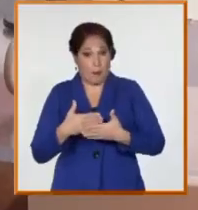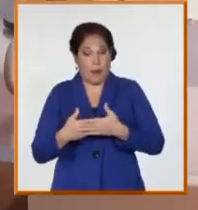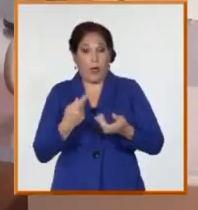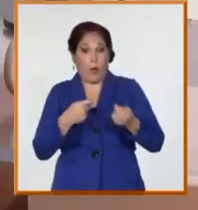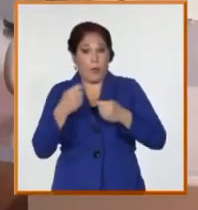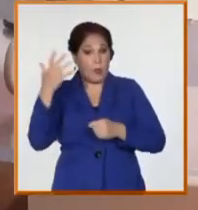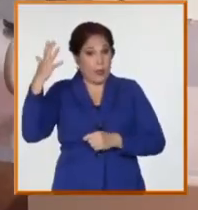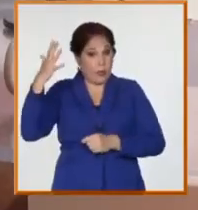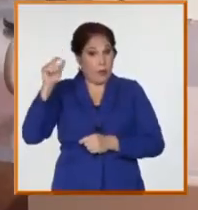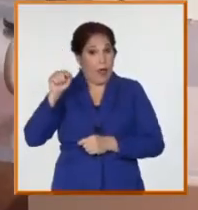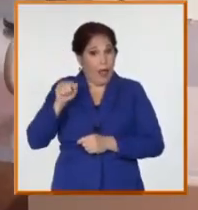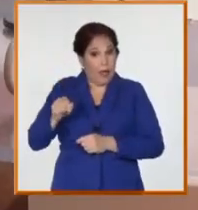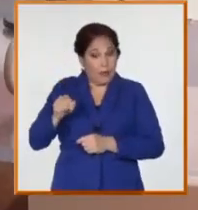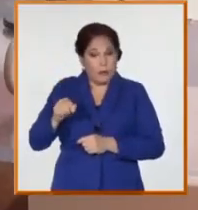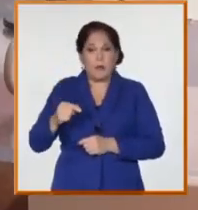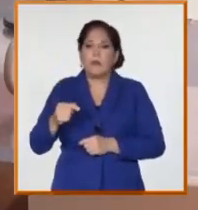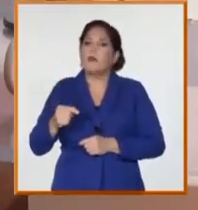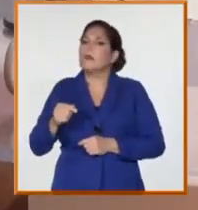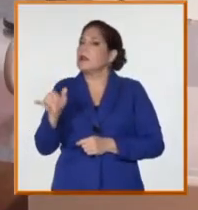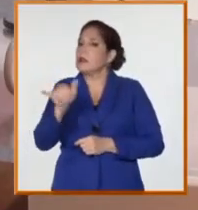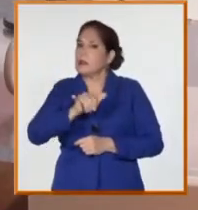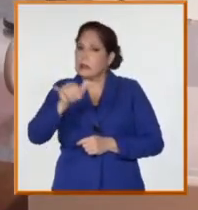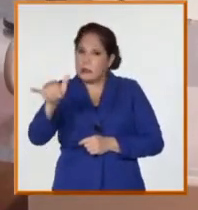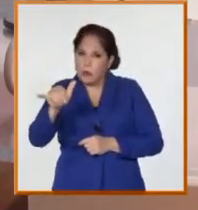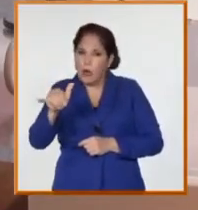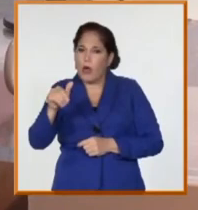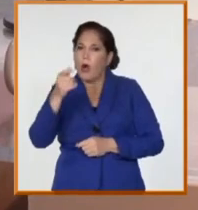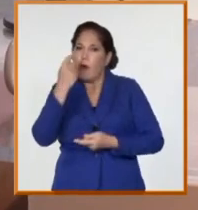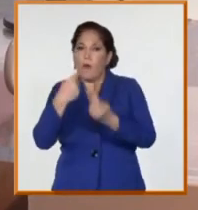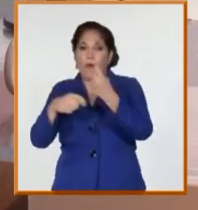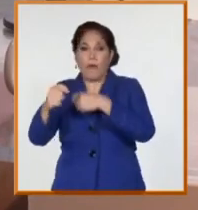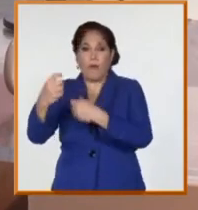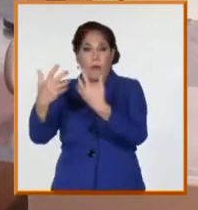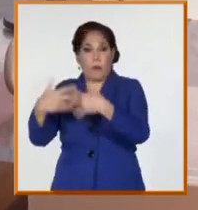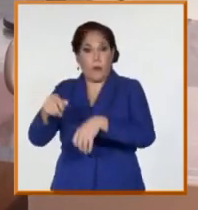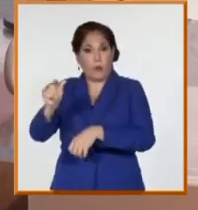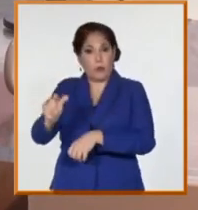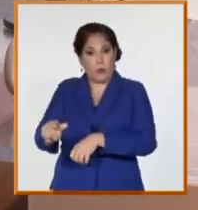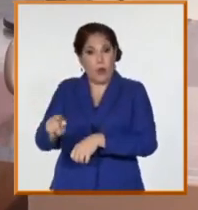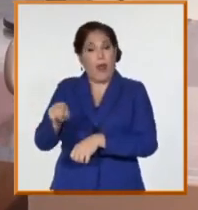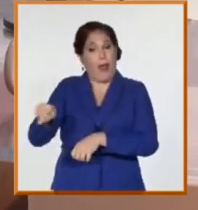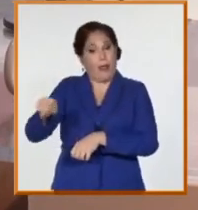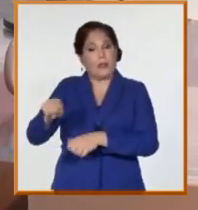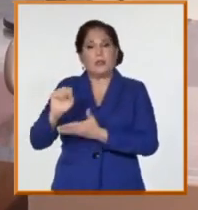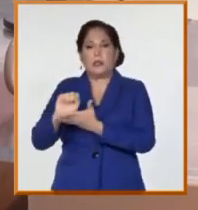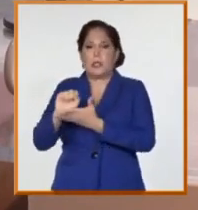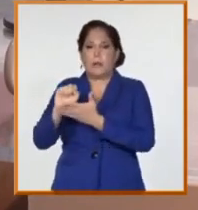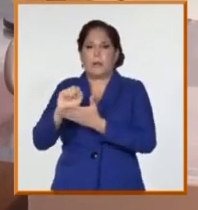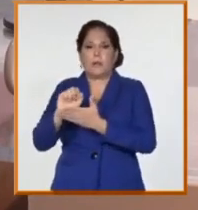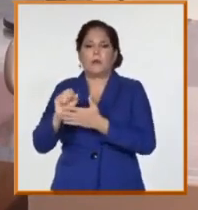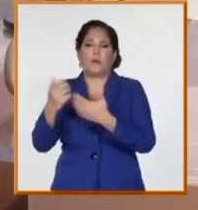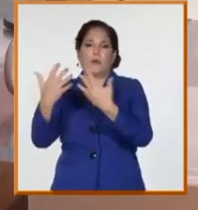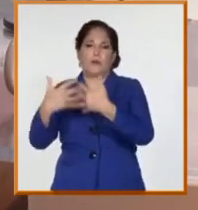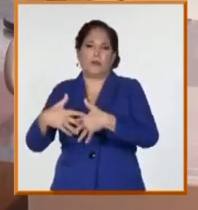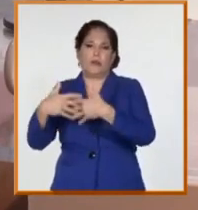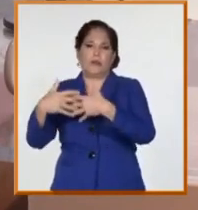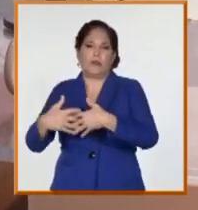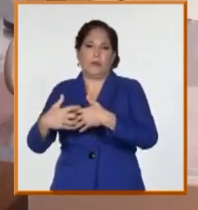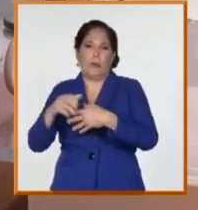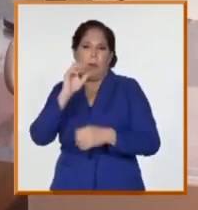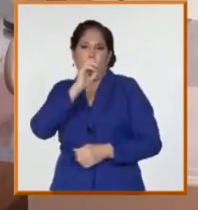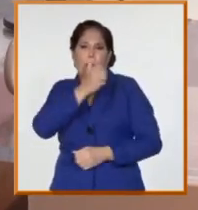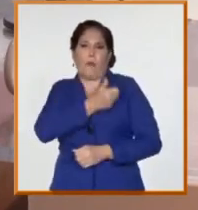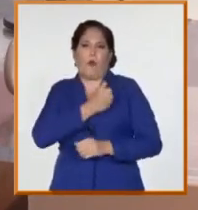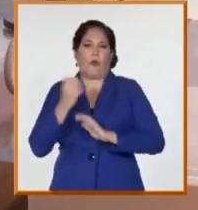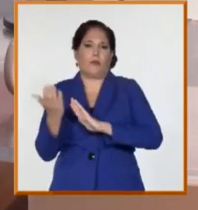y que ha encontrado también otro Nicho de posibilidades en un servicio a una entidad como como esta que es tan